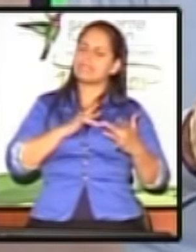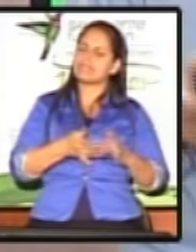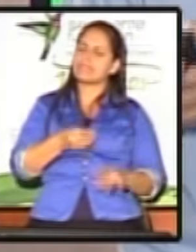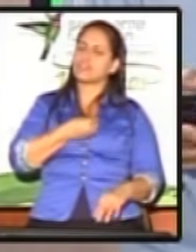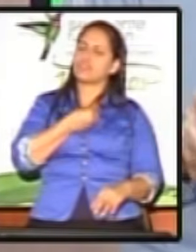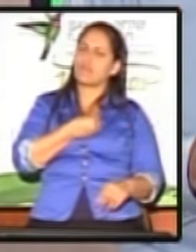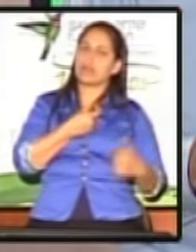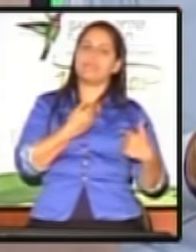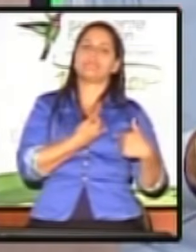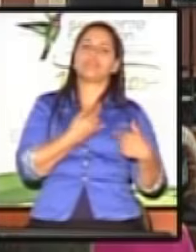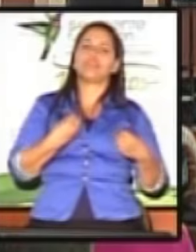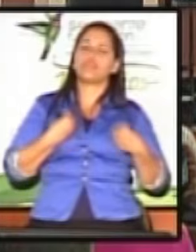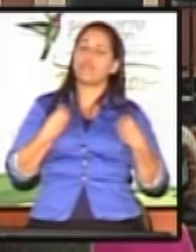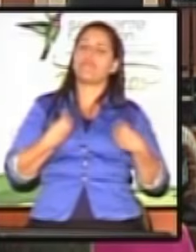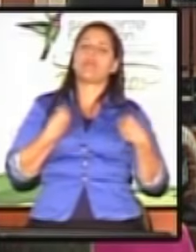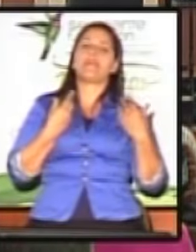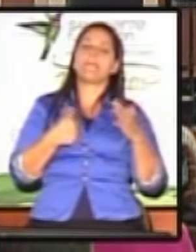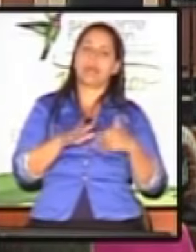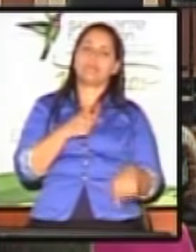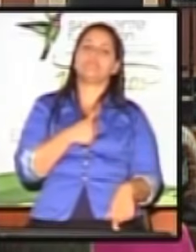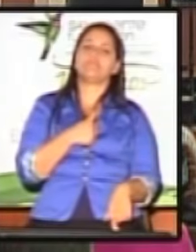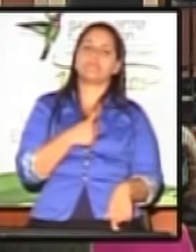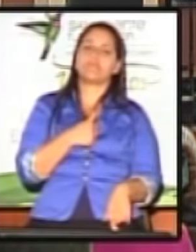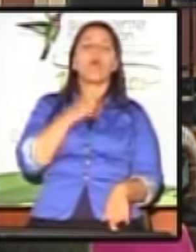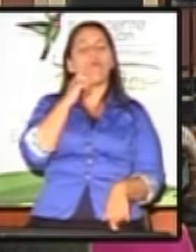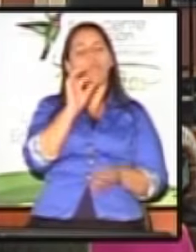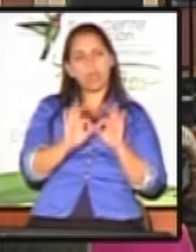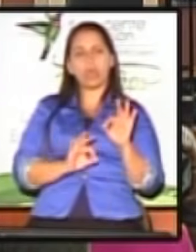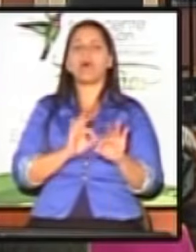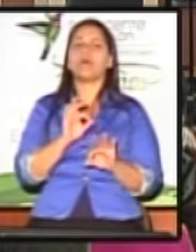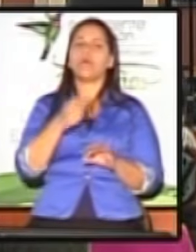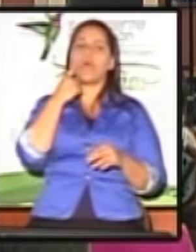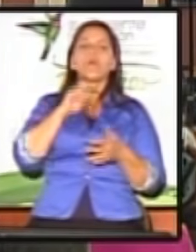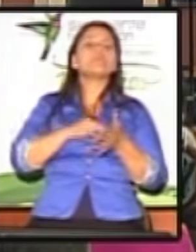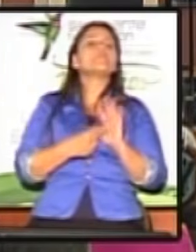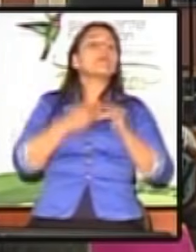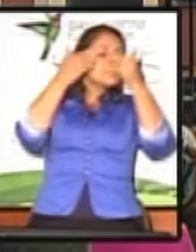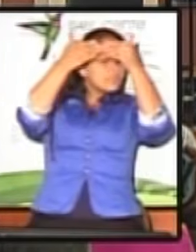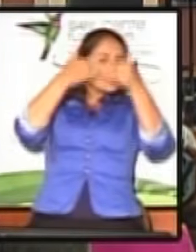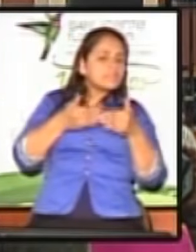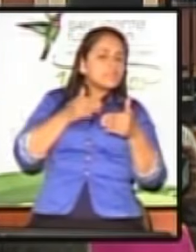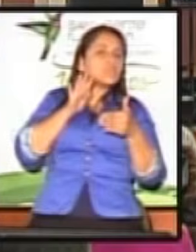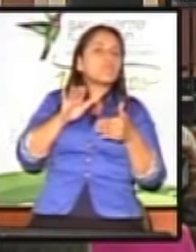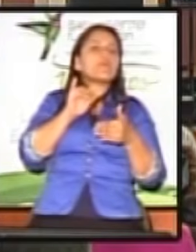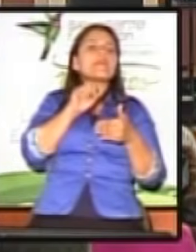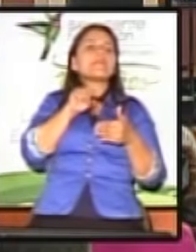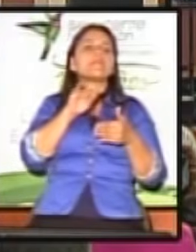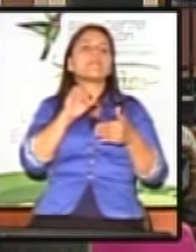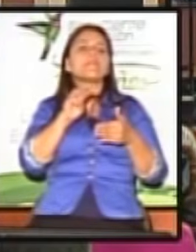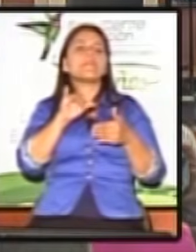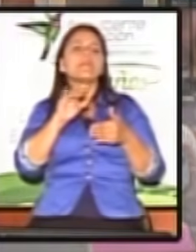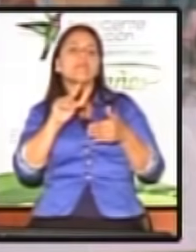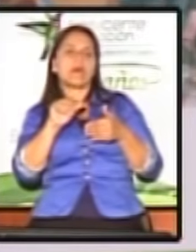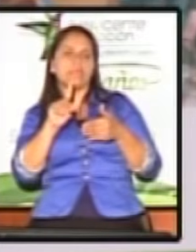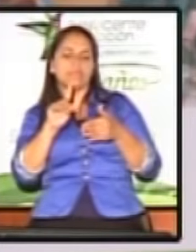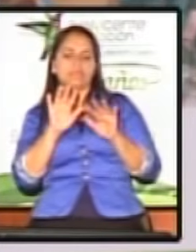que el mismo dolor físico. Entonces, mucho cuidado contra los delitos de la intimidad. Y lo otro que les